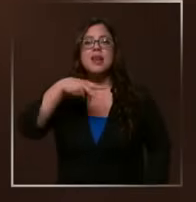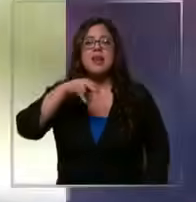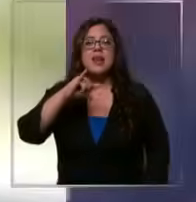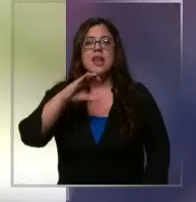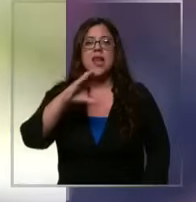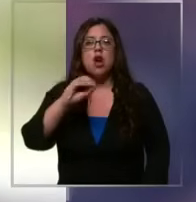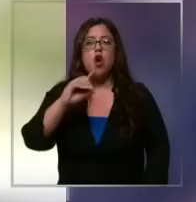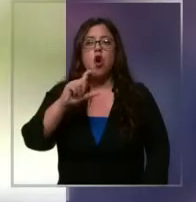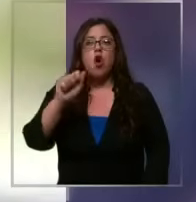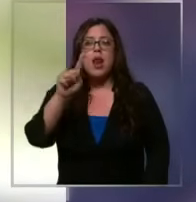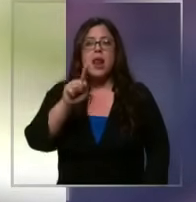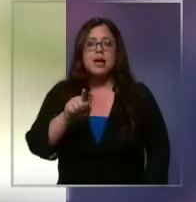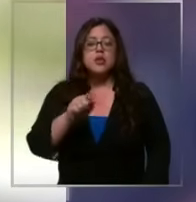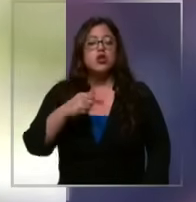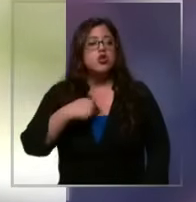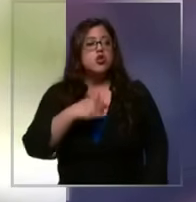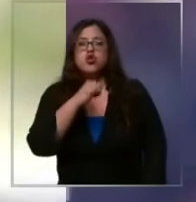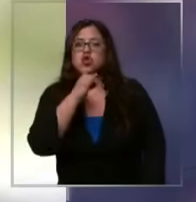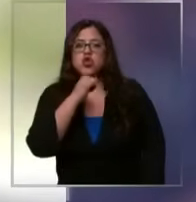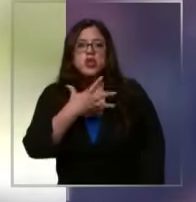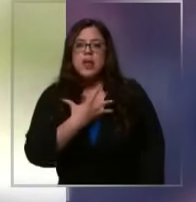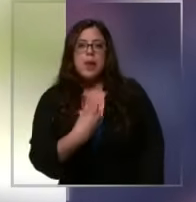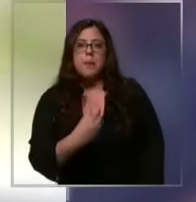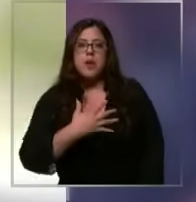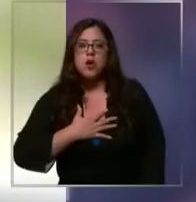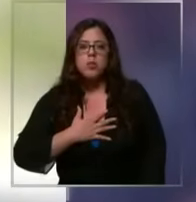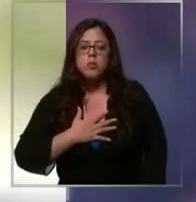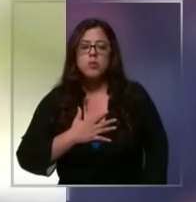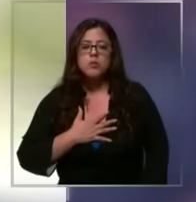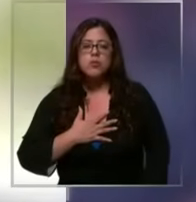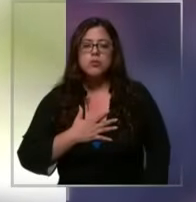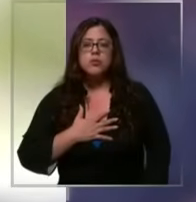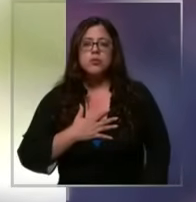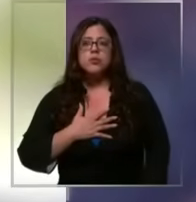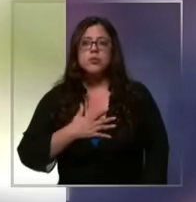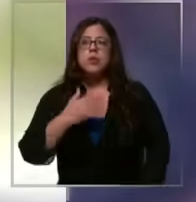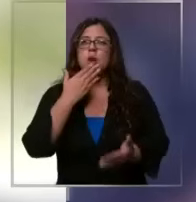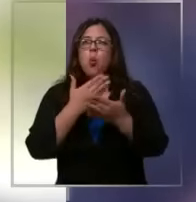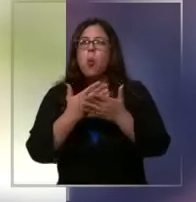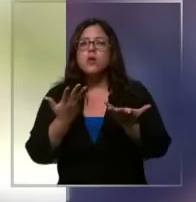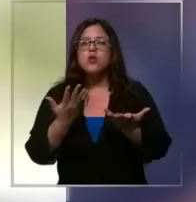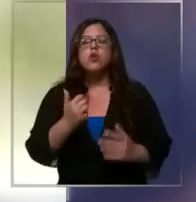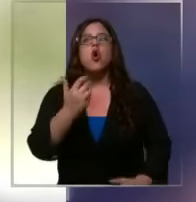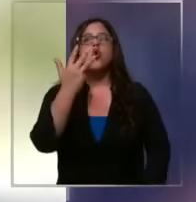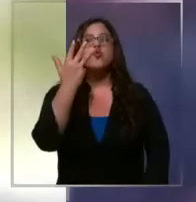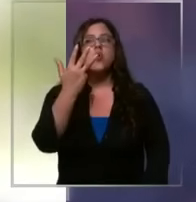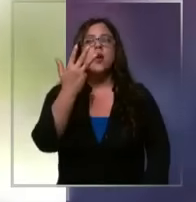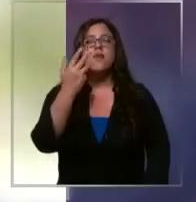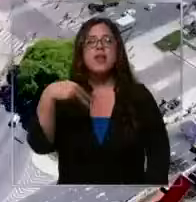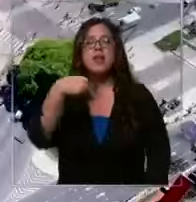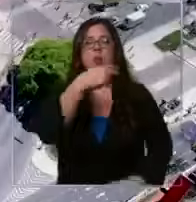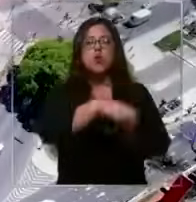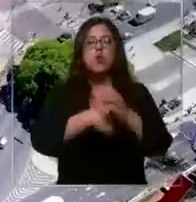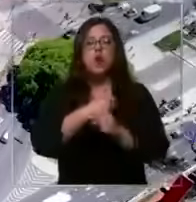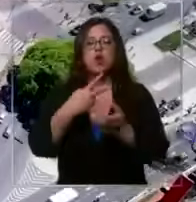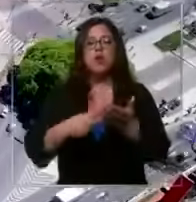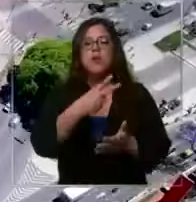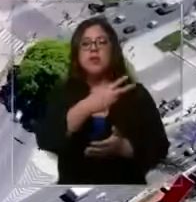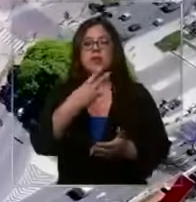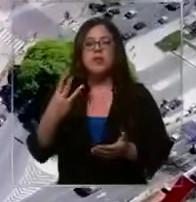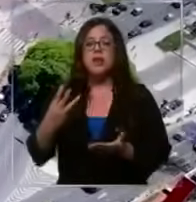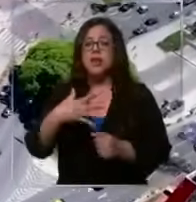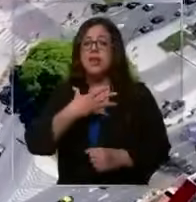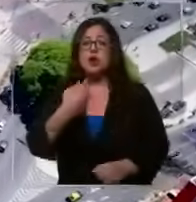Paredes. Yo no sé nada de mi hijo desde el día 9 de junio del 2023. Su hijo